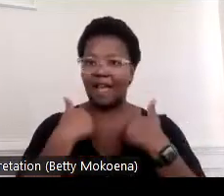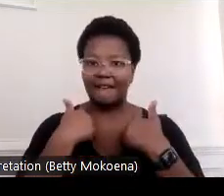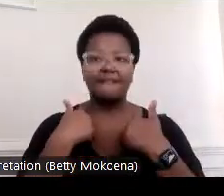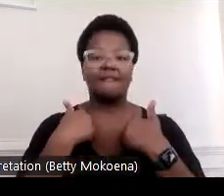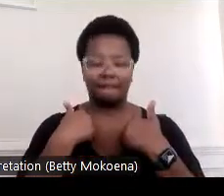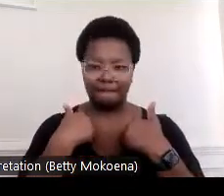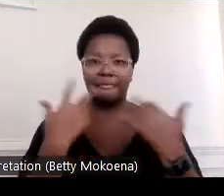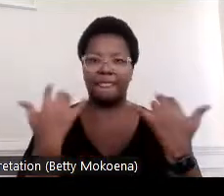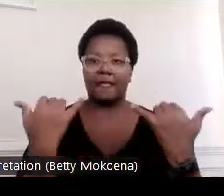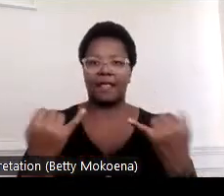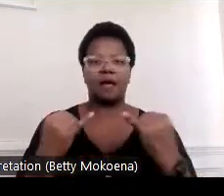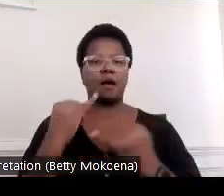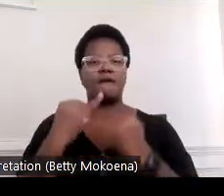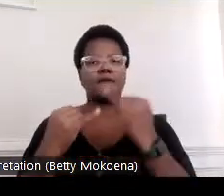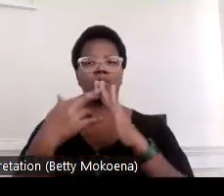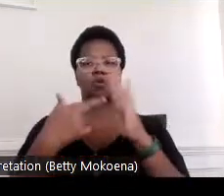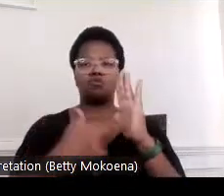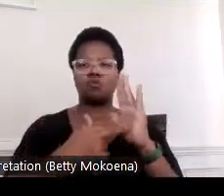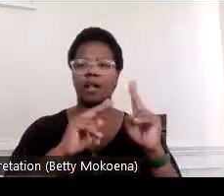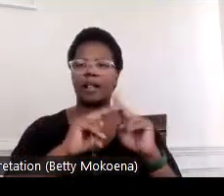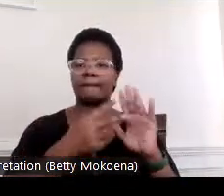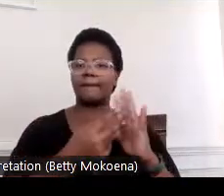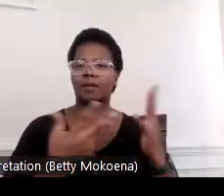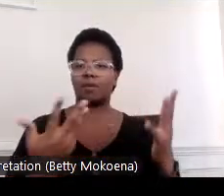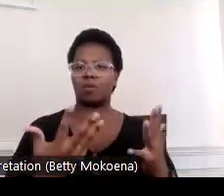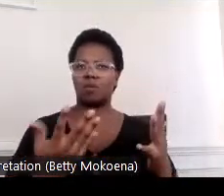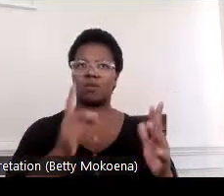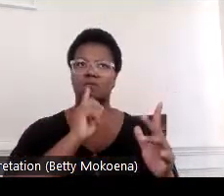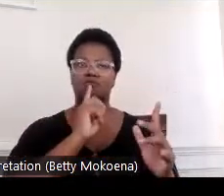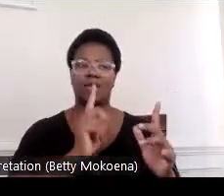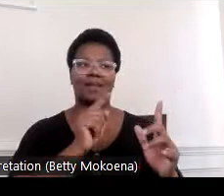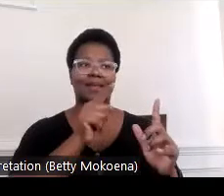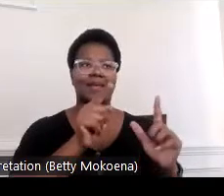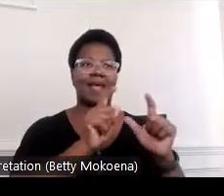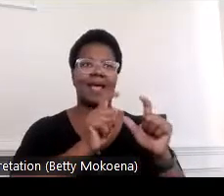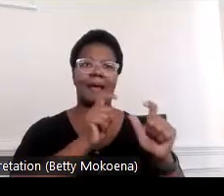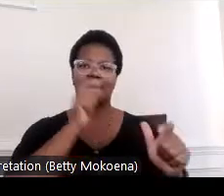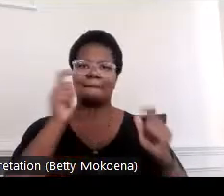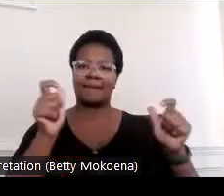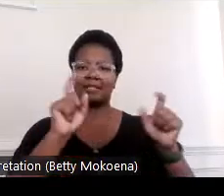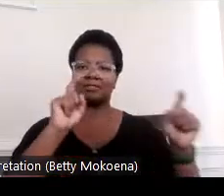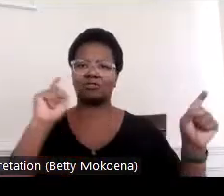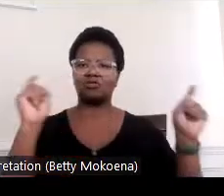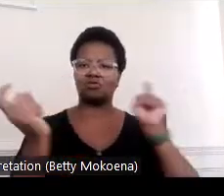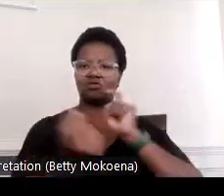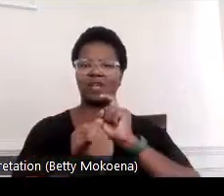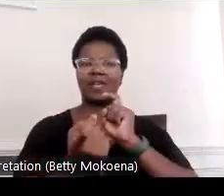institución y la regla final básicamente es un cambio bastante bastante grande